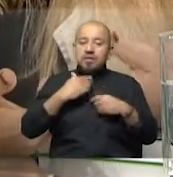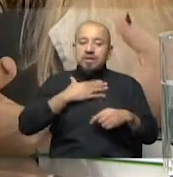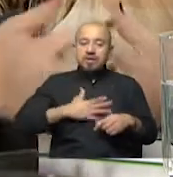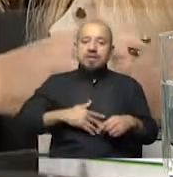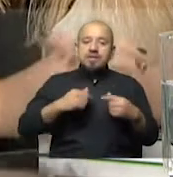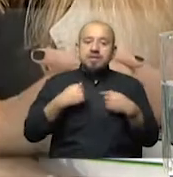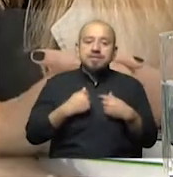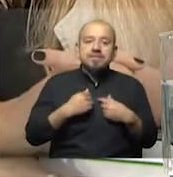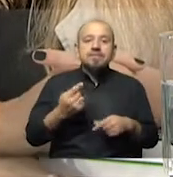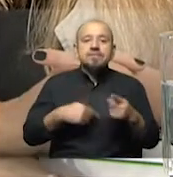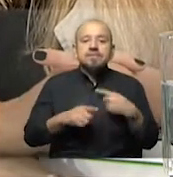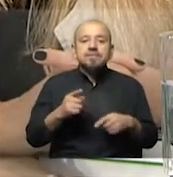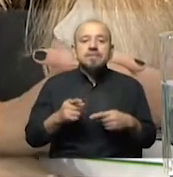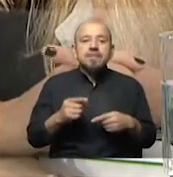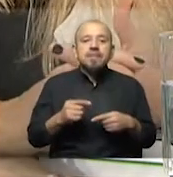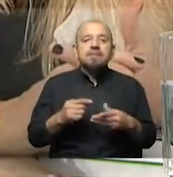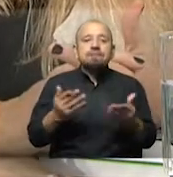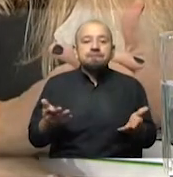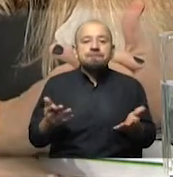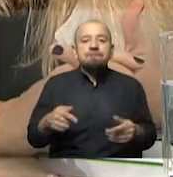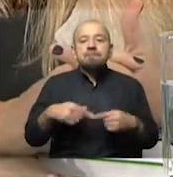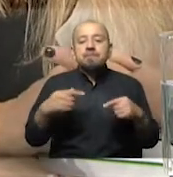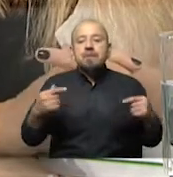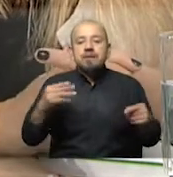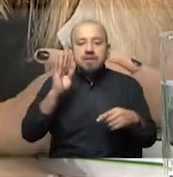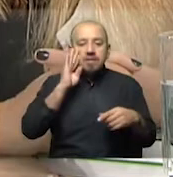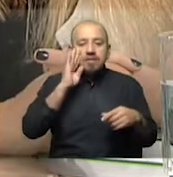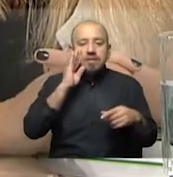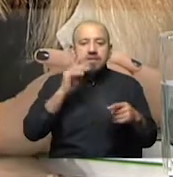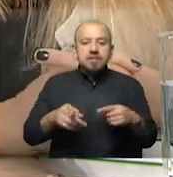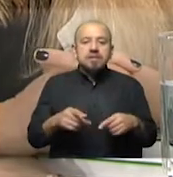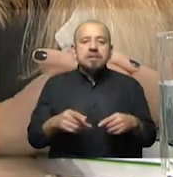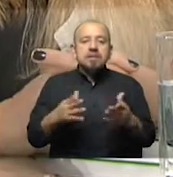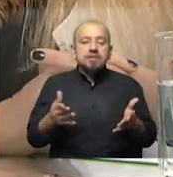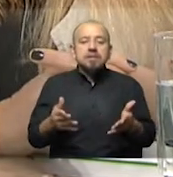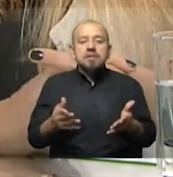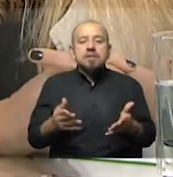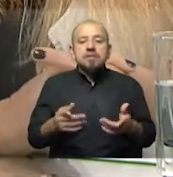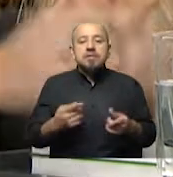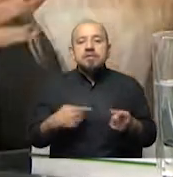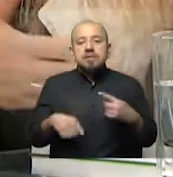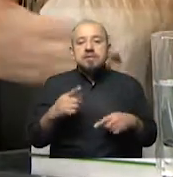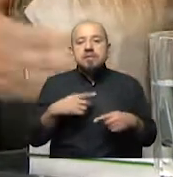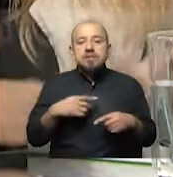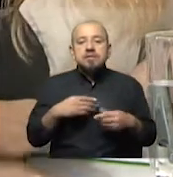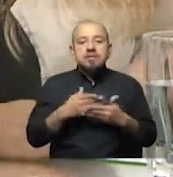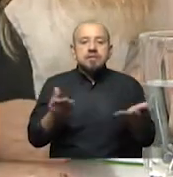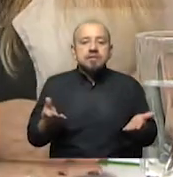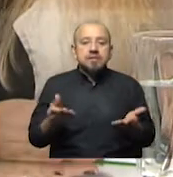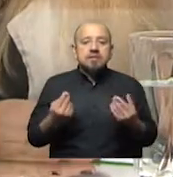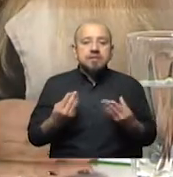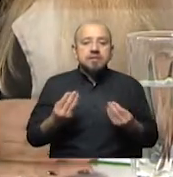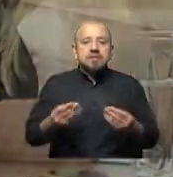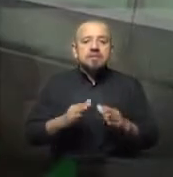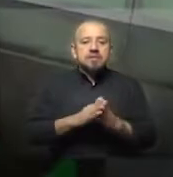viste y bueno está entonces como que esas cosas de mamá que son tan grandes tan magnas como las hierbas que